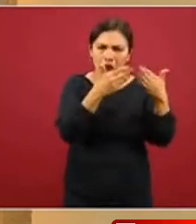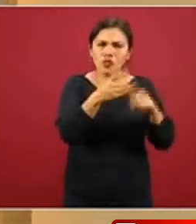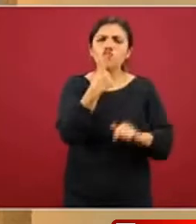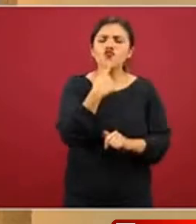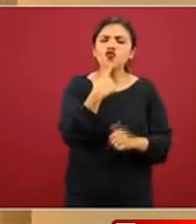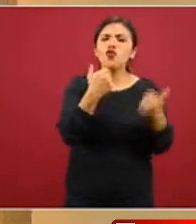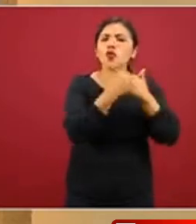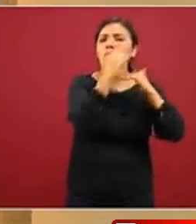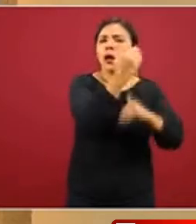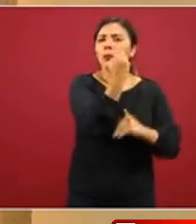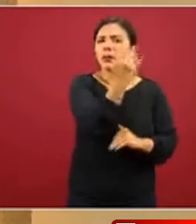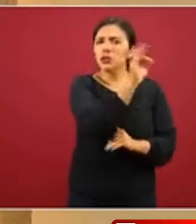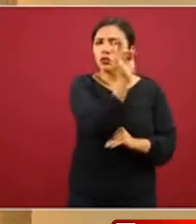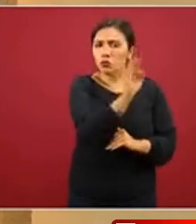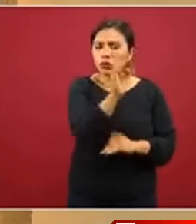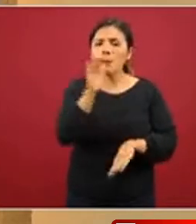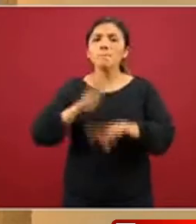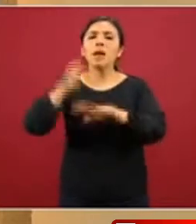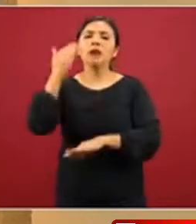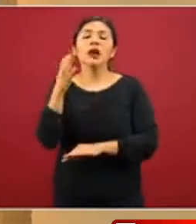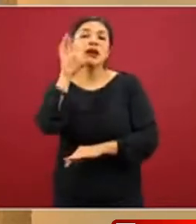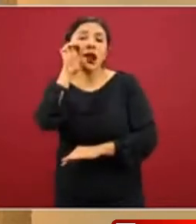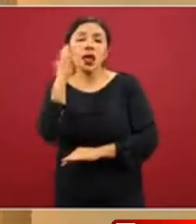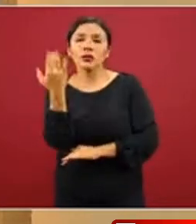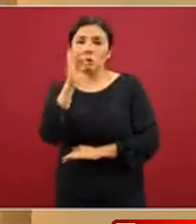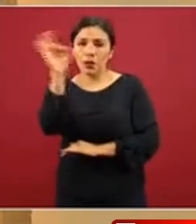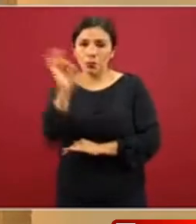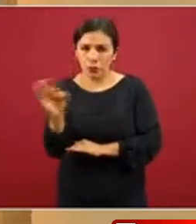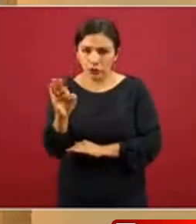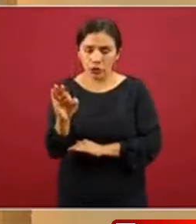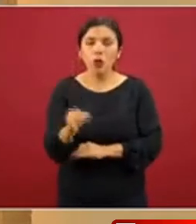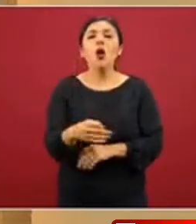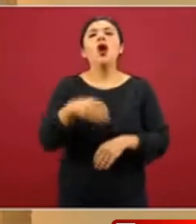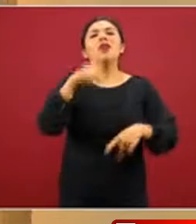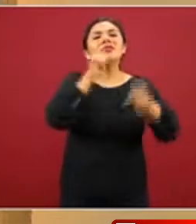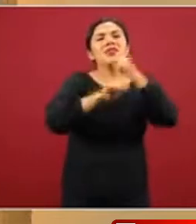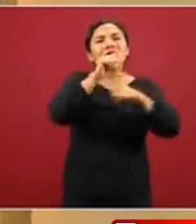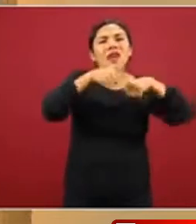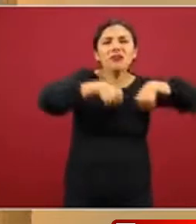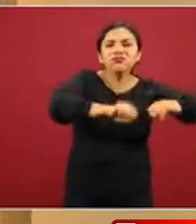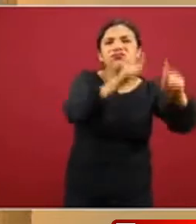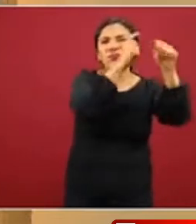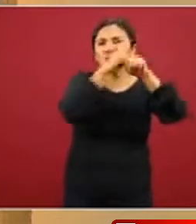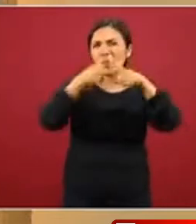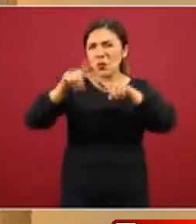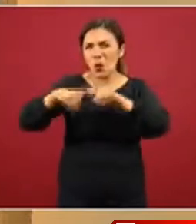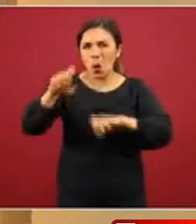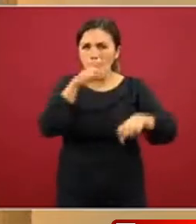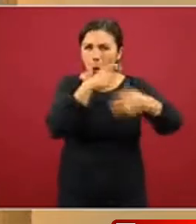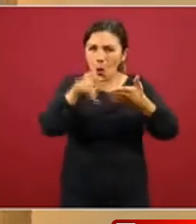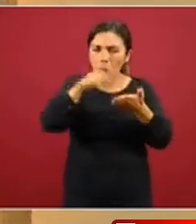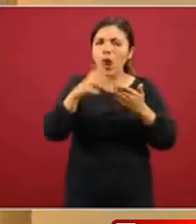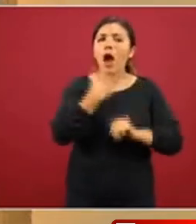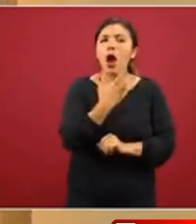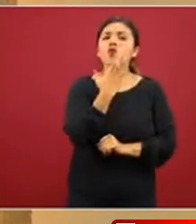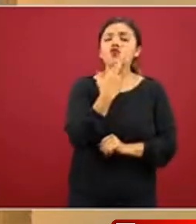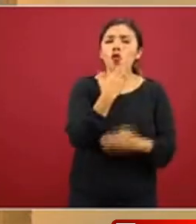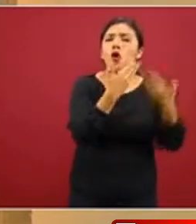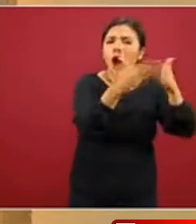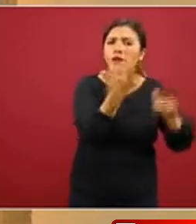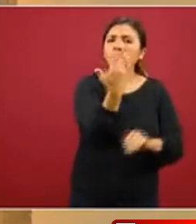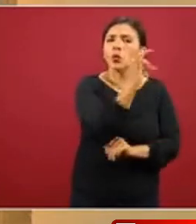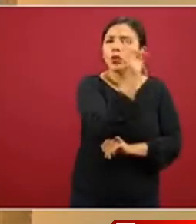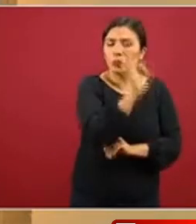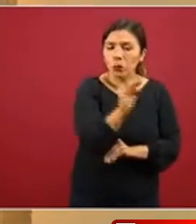con un 25%, suben ahora un 50%. En el caso de los supermercados también se encontraban habilitados en rojo con un